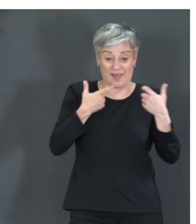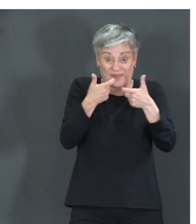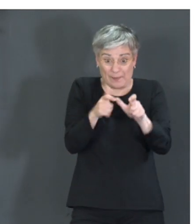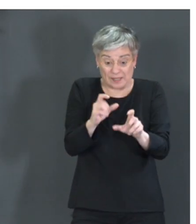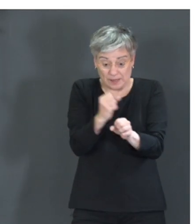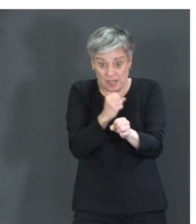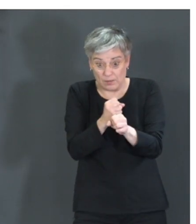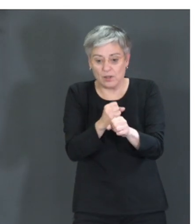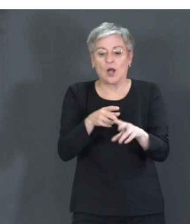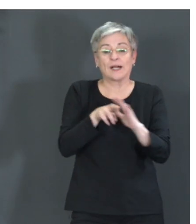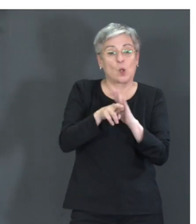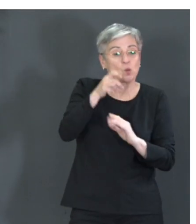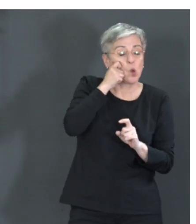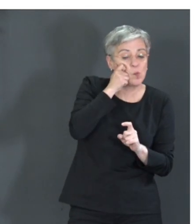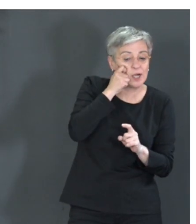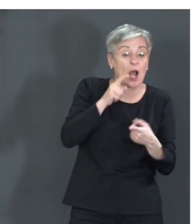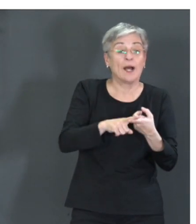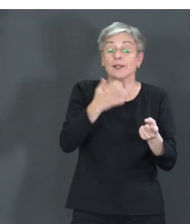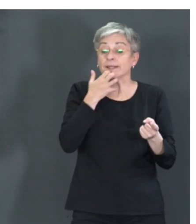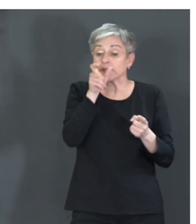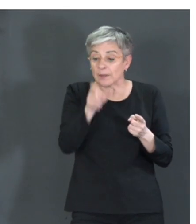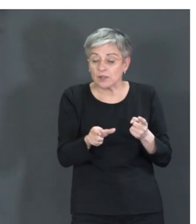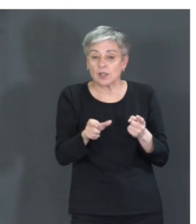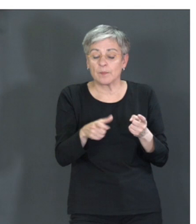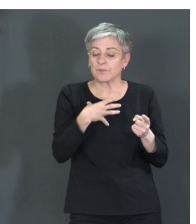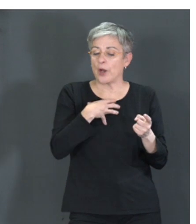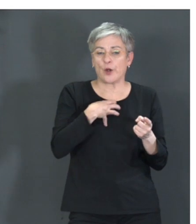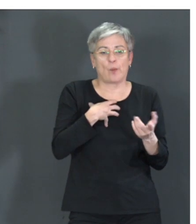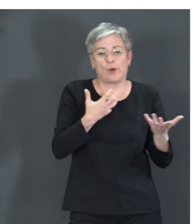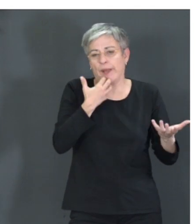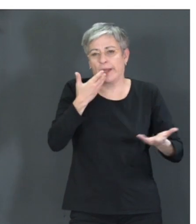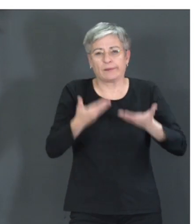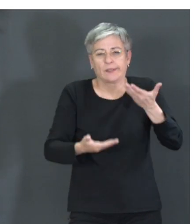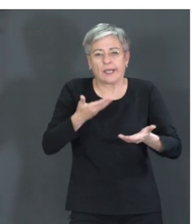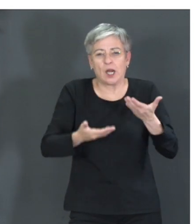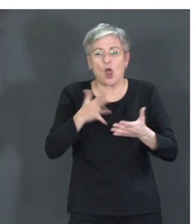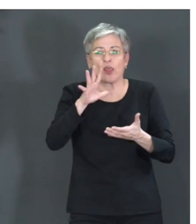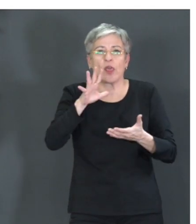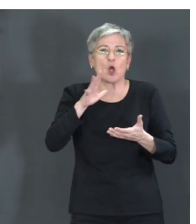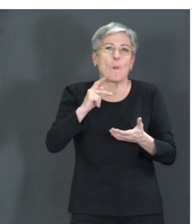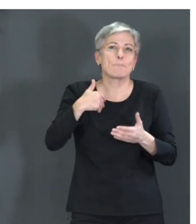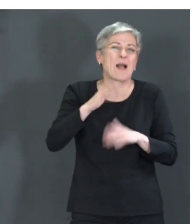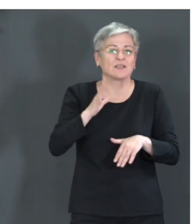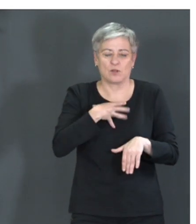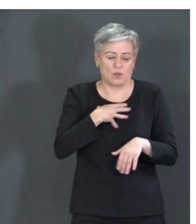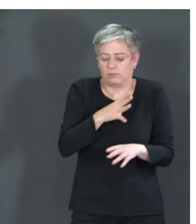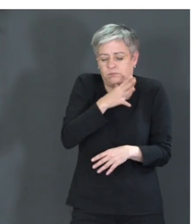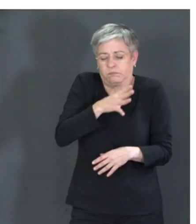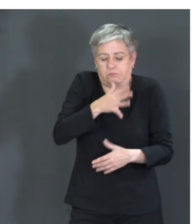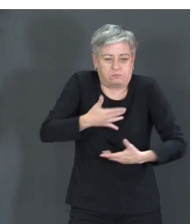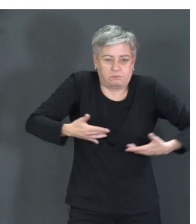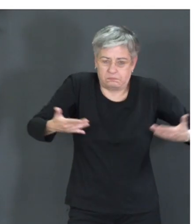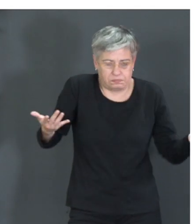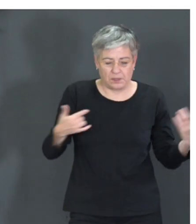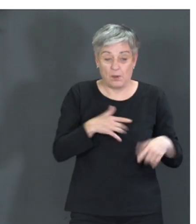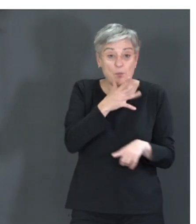y recursos humanos tendrán que decir, bueno, pues esta persona no puede manipular cargas de más de 5 kilos, por ejemplo, por la razón que sea, que no